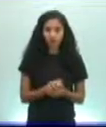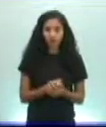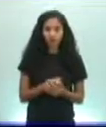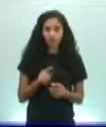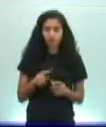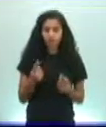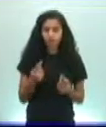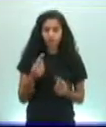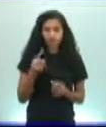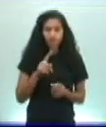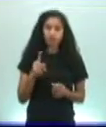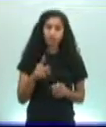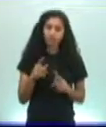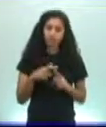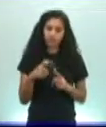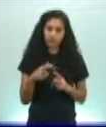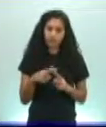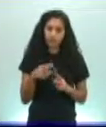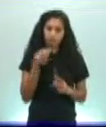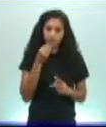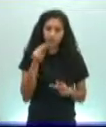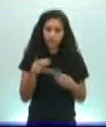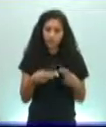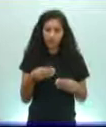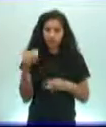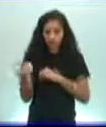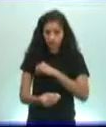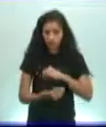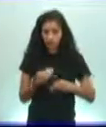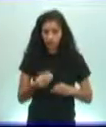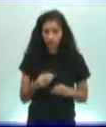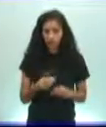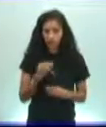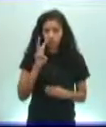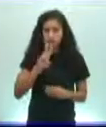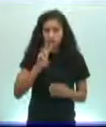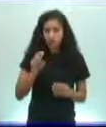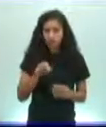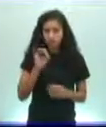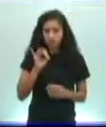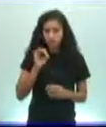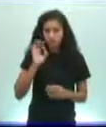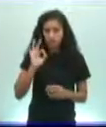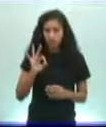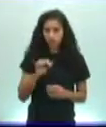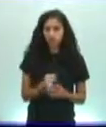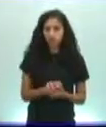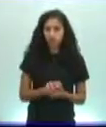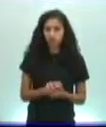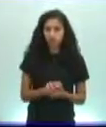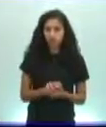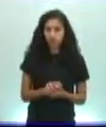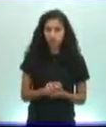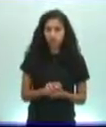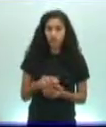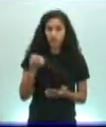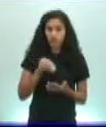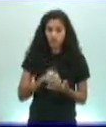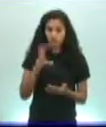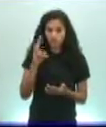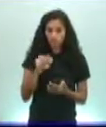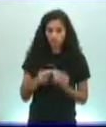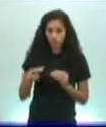Entonces nuestra tarea se resuelve sustituyendo por 3,78 metros y elevando este número al